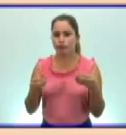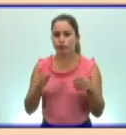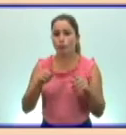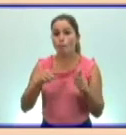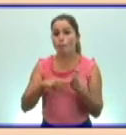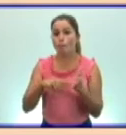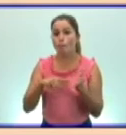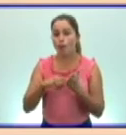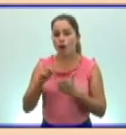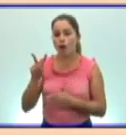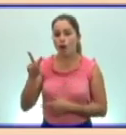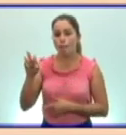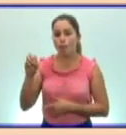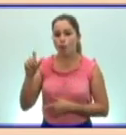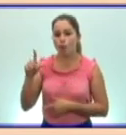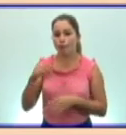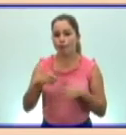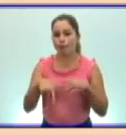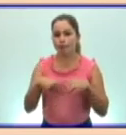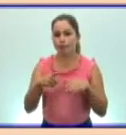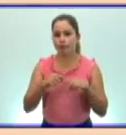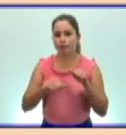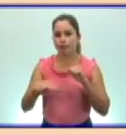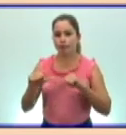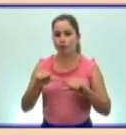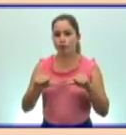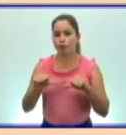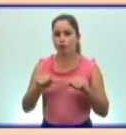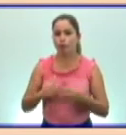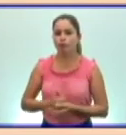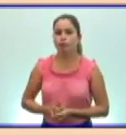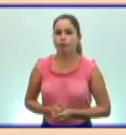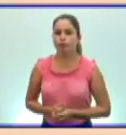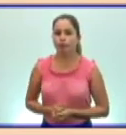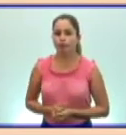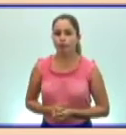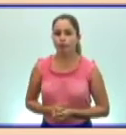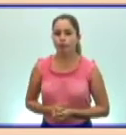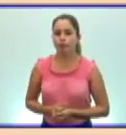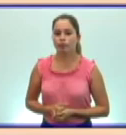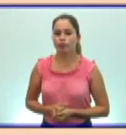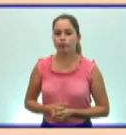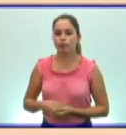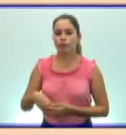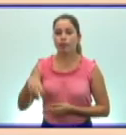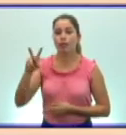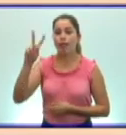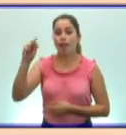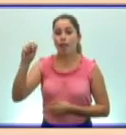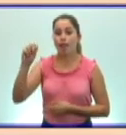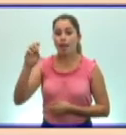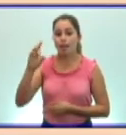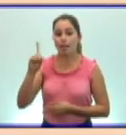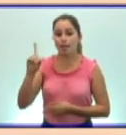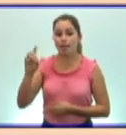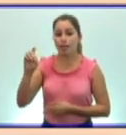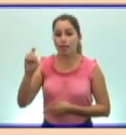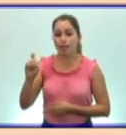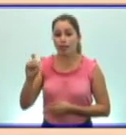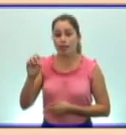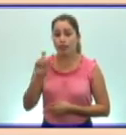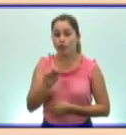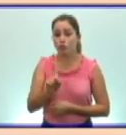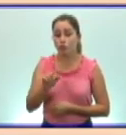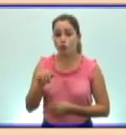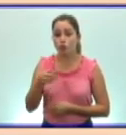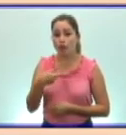volumen de la disolución. Como N de X en 1 es igual a N de X en 2,